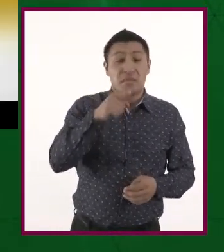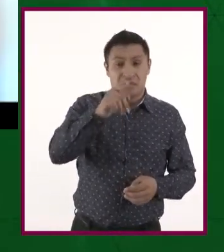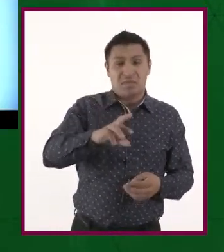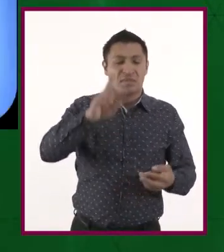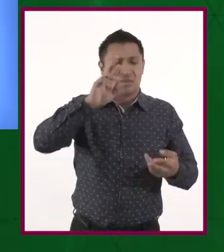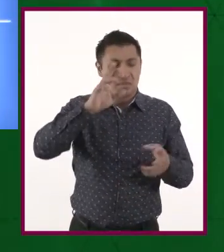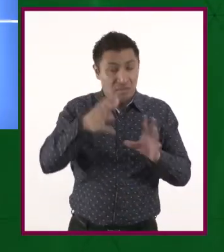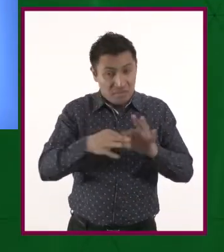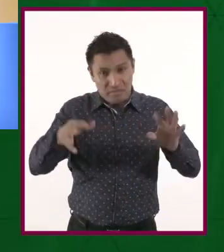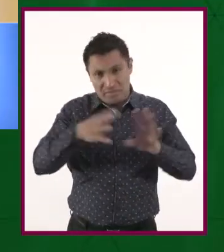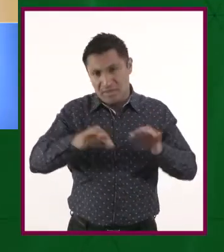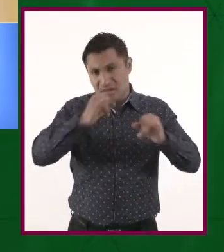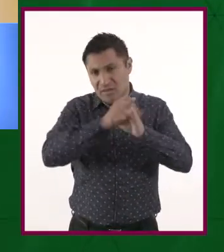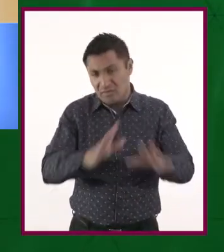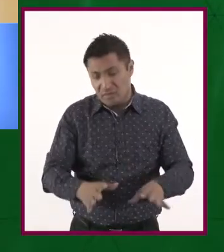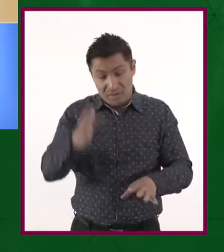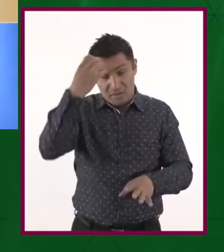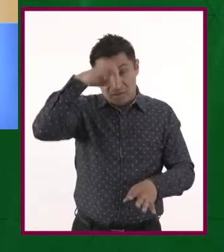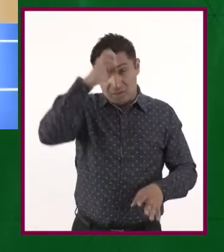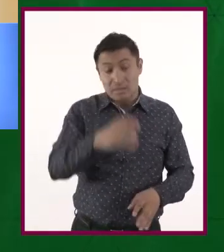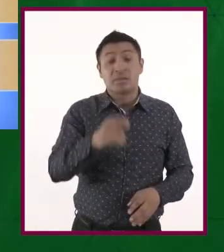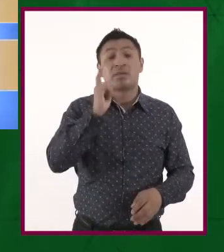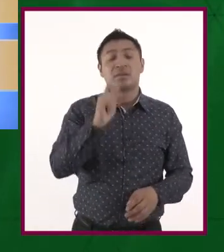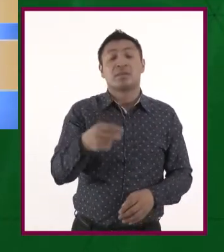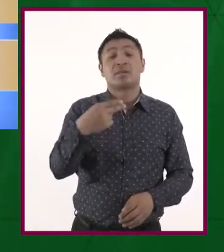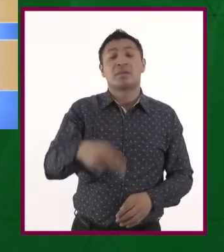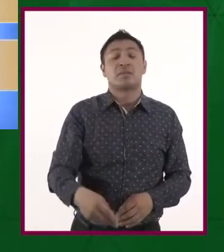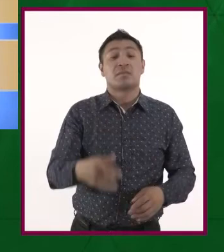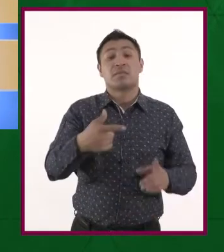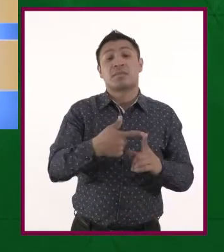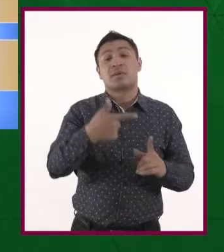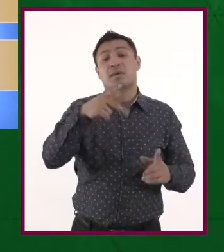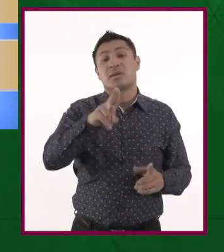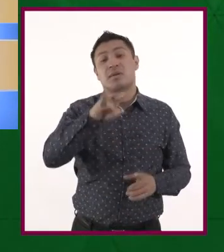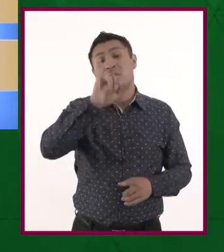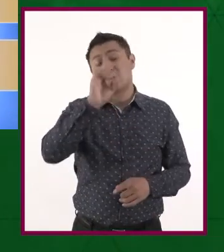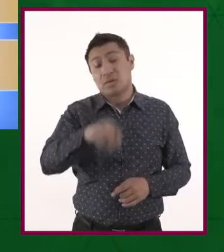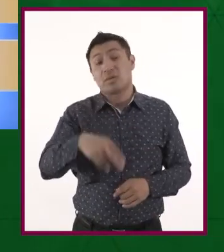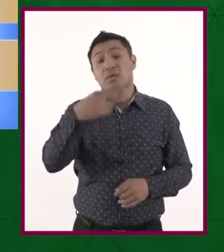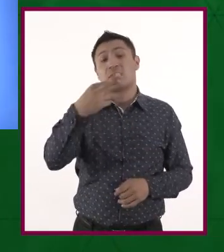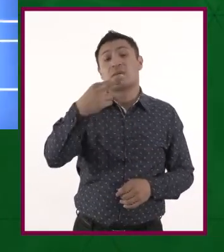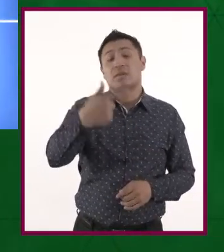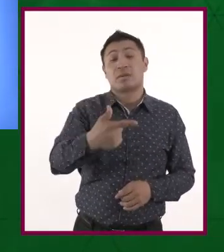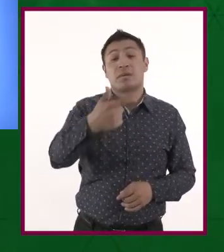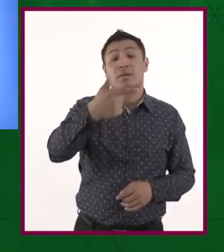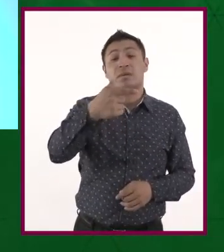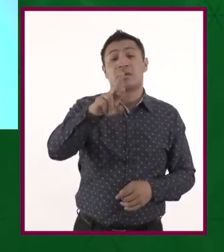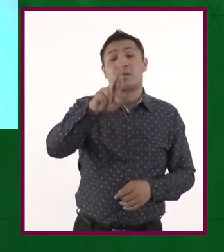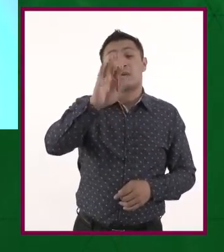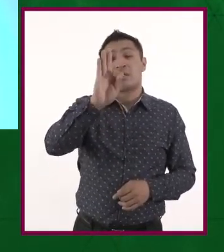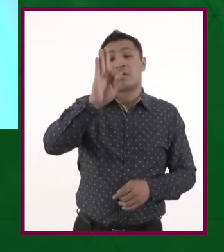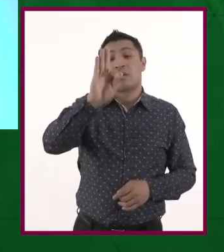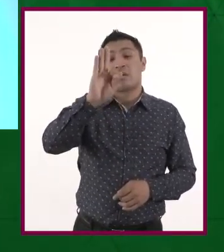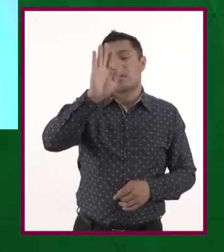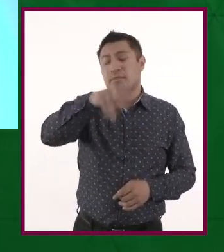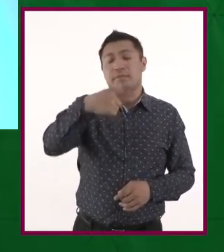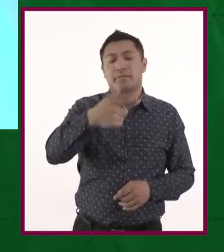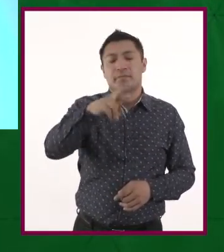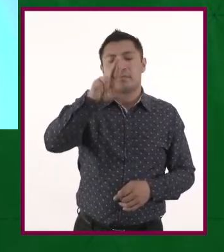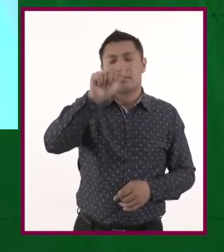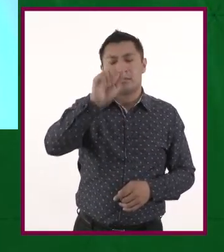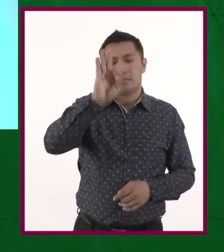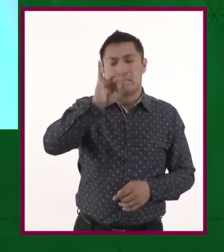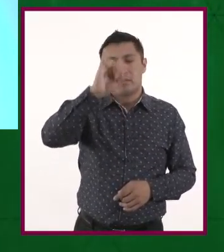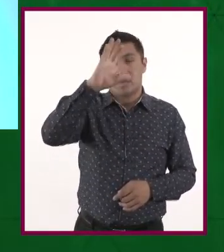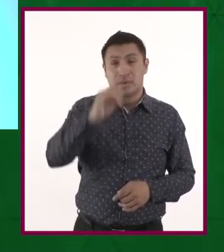relato. Esto se llama storyboard o guión gráfico. Dentro de los cuadros, dibuja las acciones de